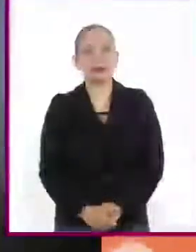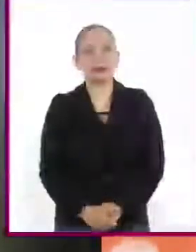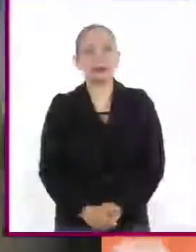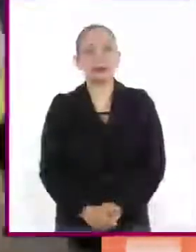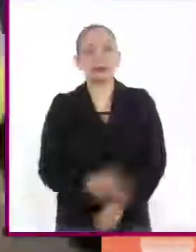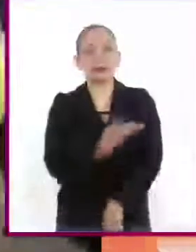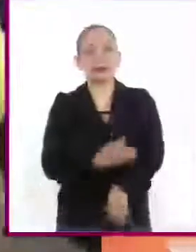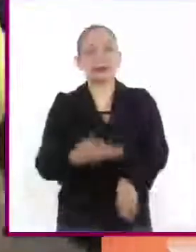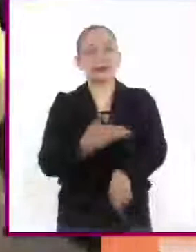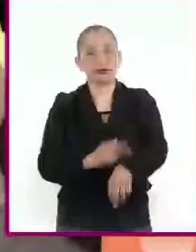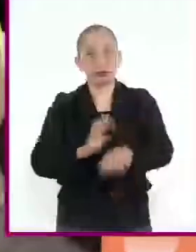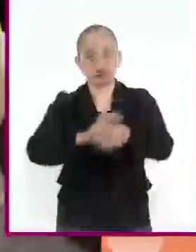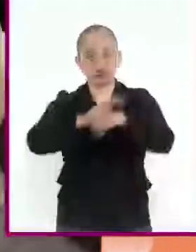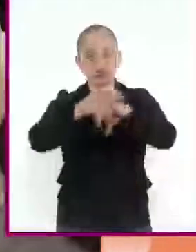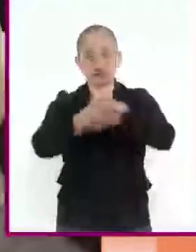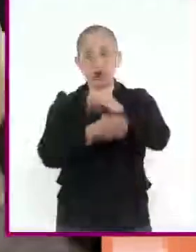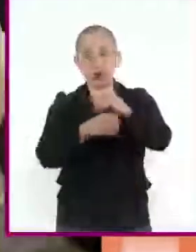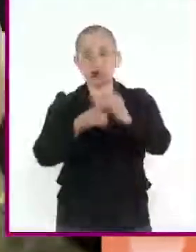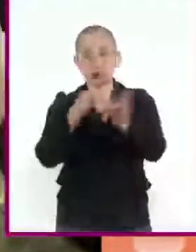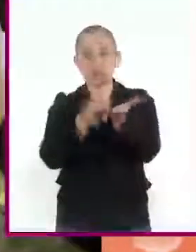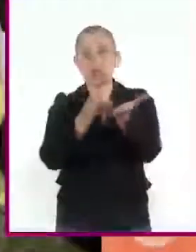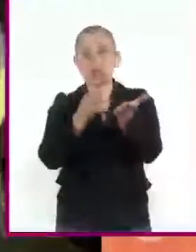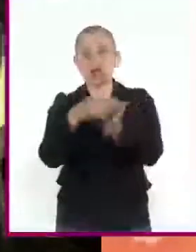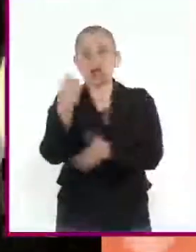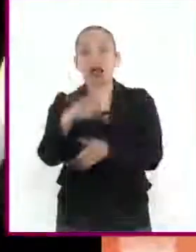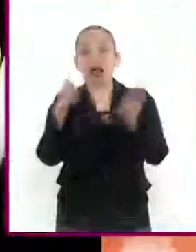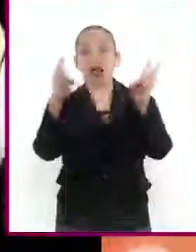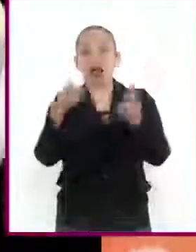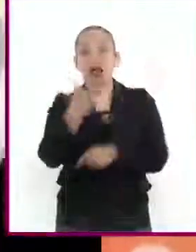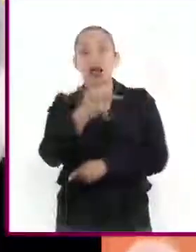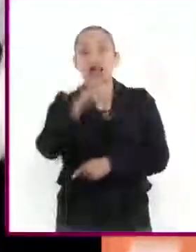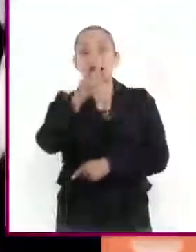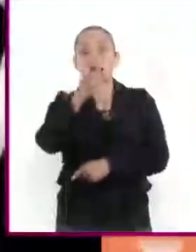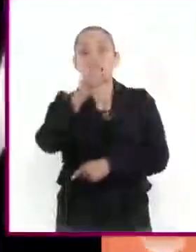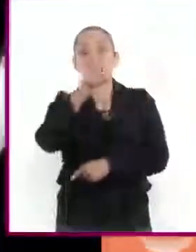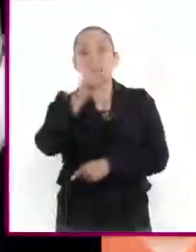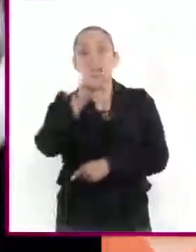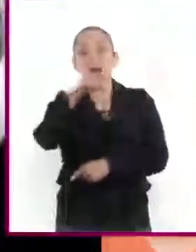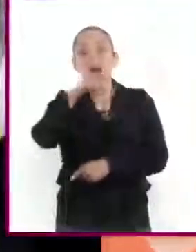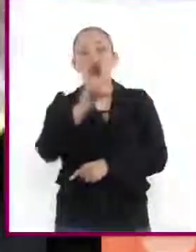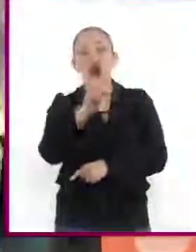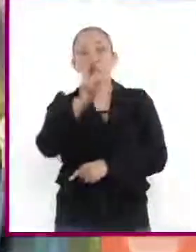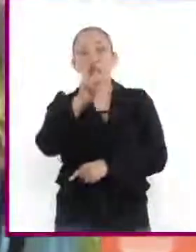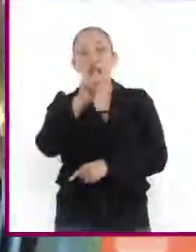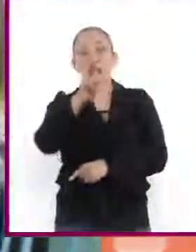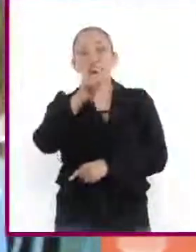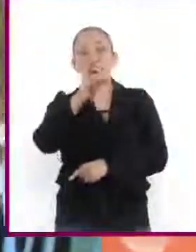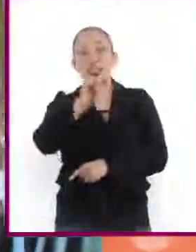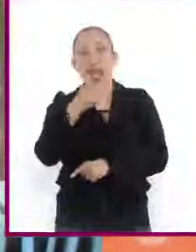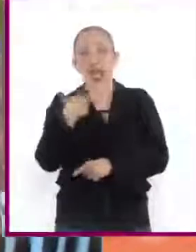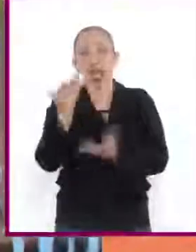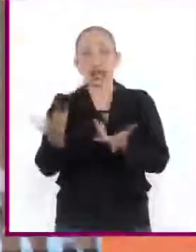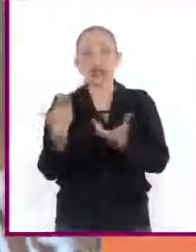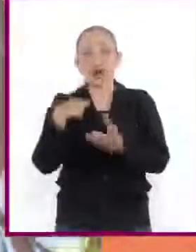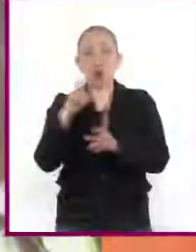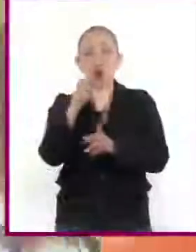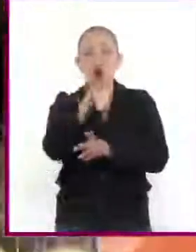El proceso para cubrir objetos con metales se denomina galvanoplastia e involucra reacciones de